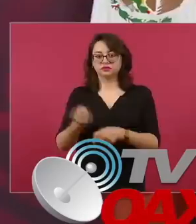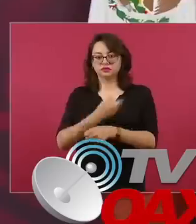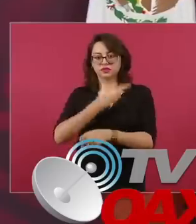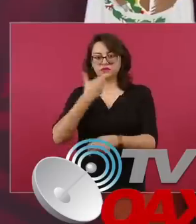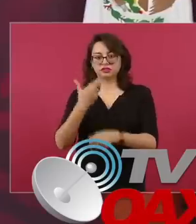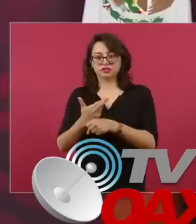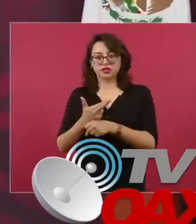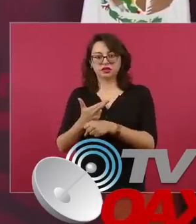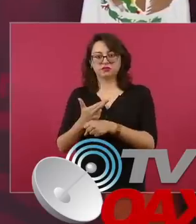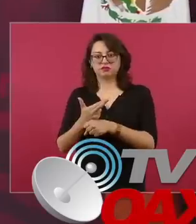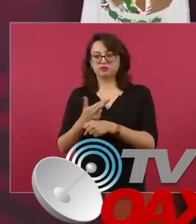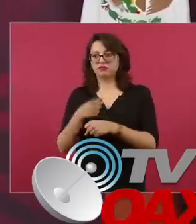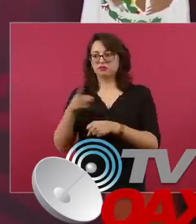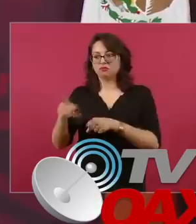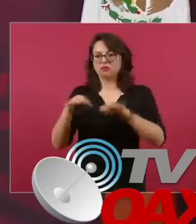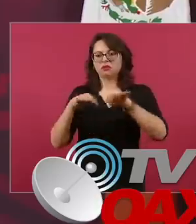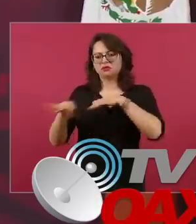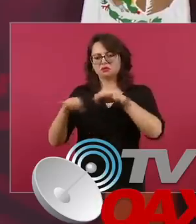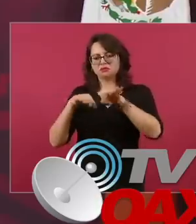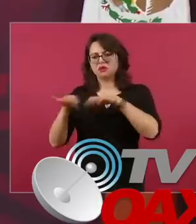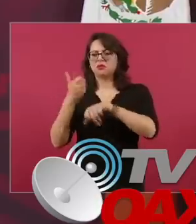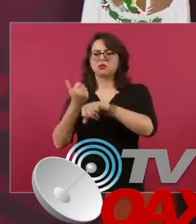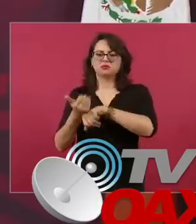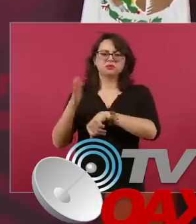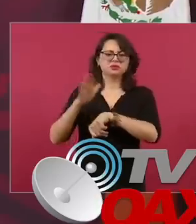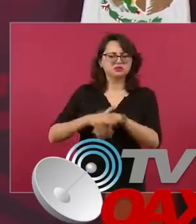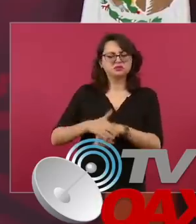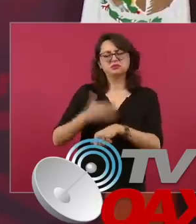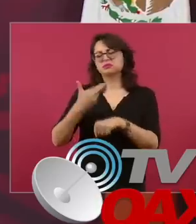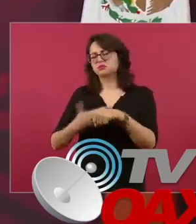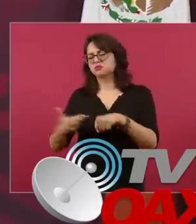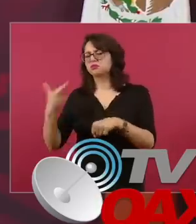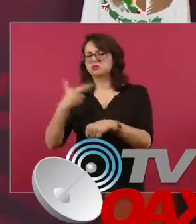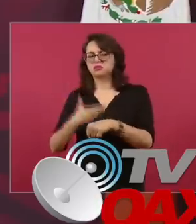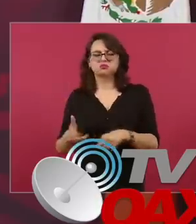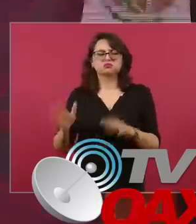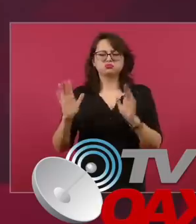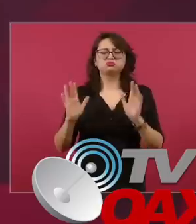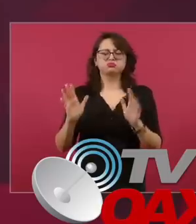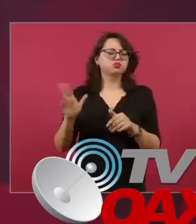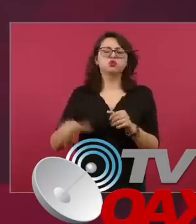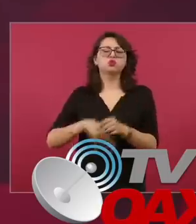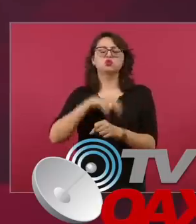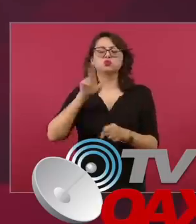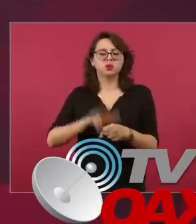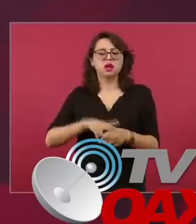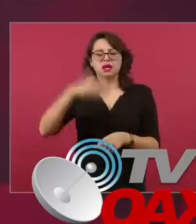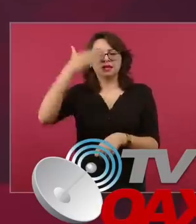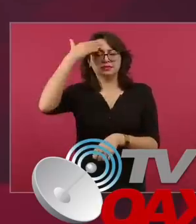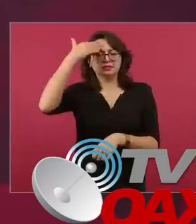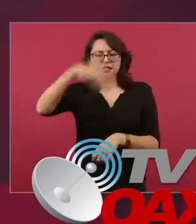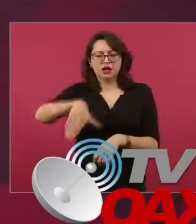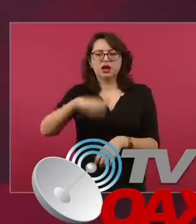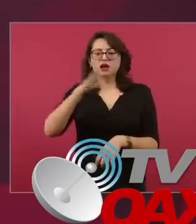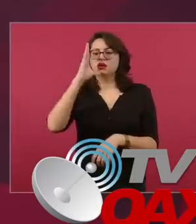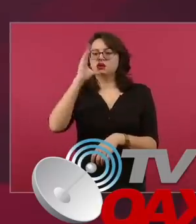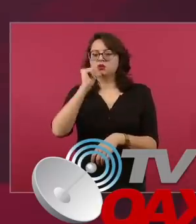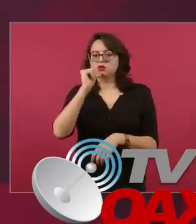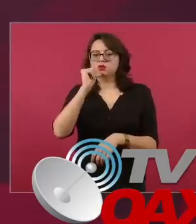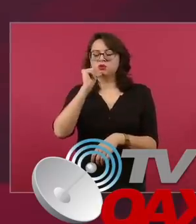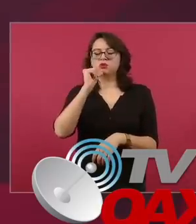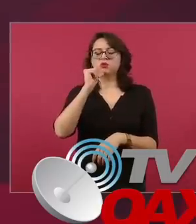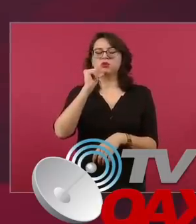funciones normativas y ya saben que no se puede